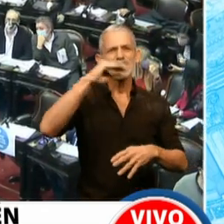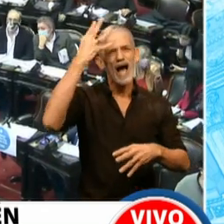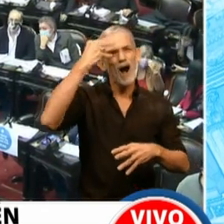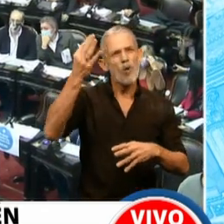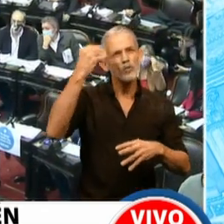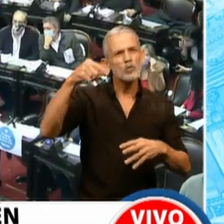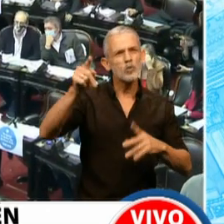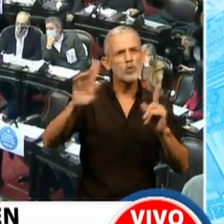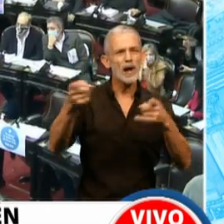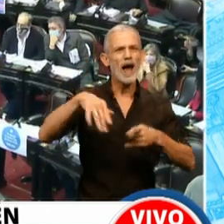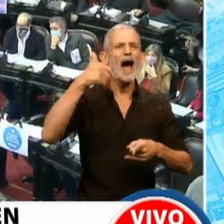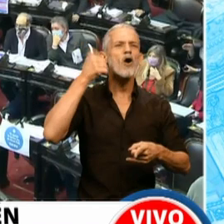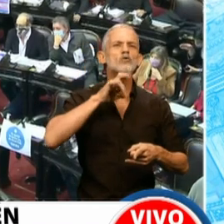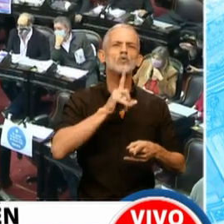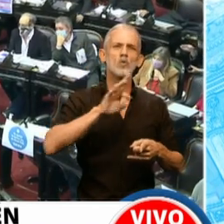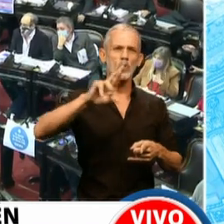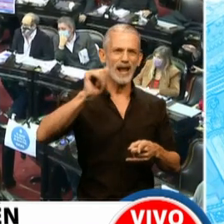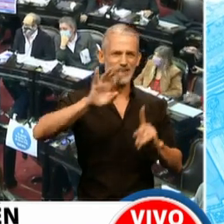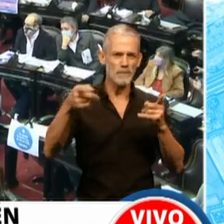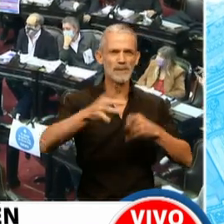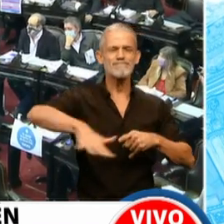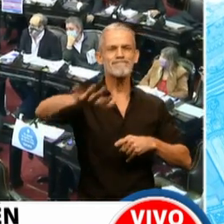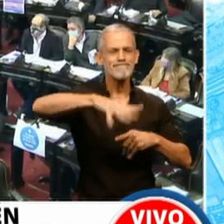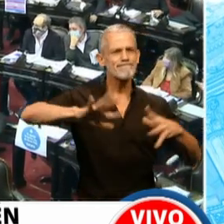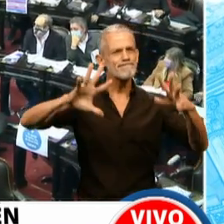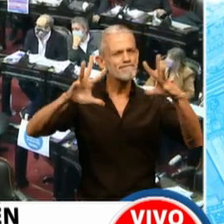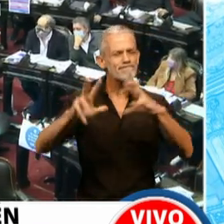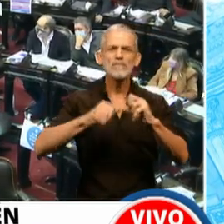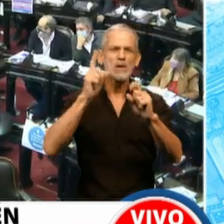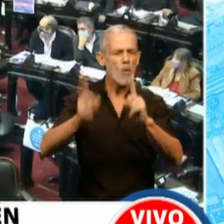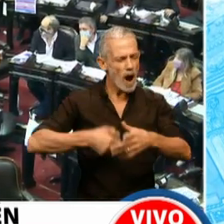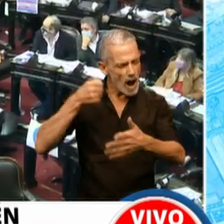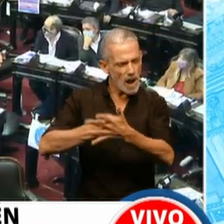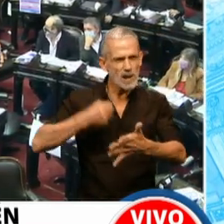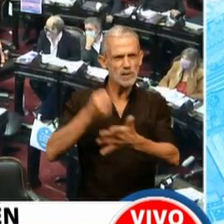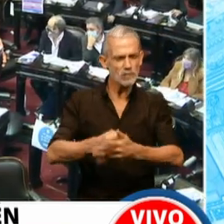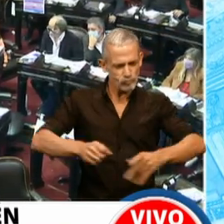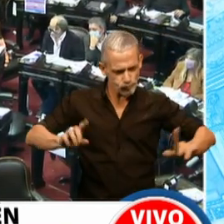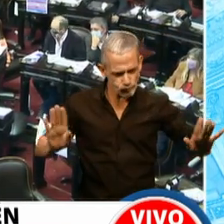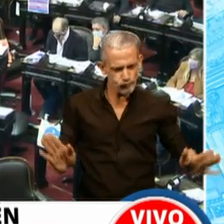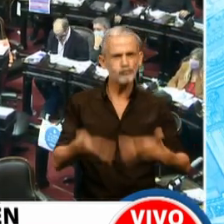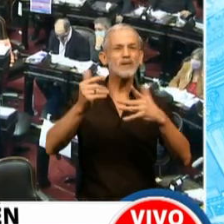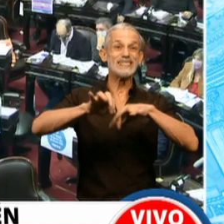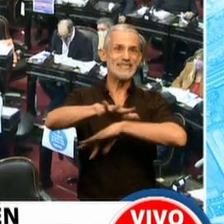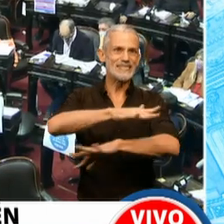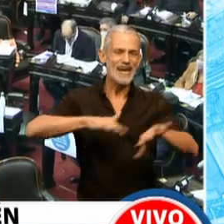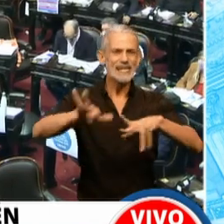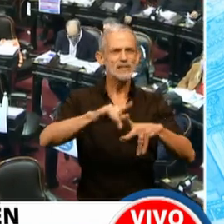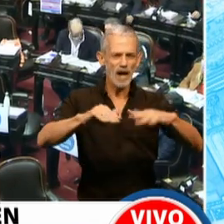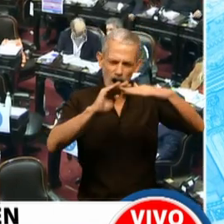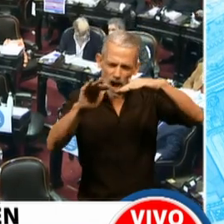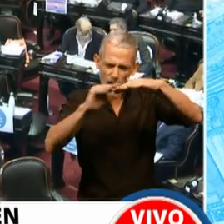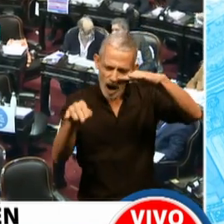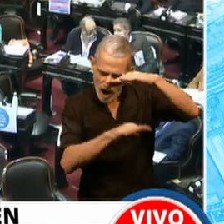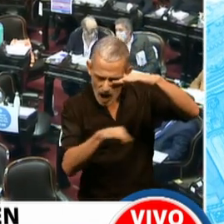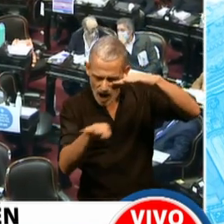fue especialmente dañada y salimos adelante lo surgimos de las cenizas porque sabíamos que debajo